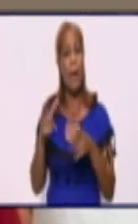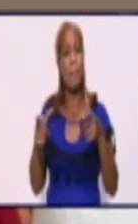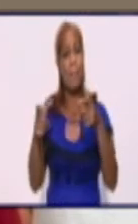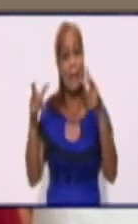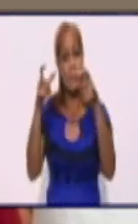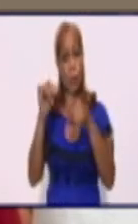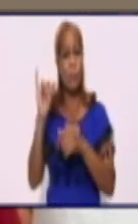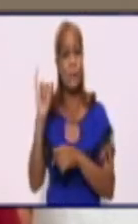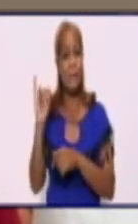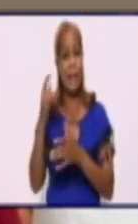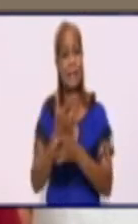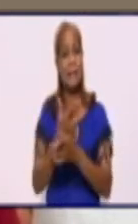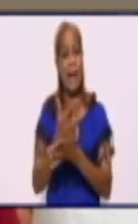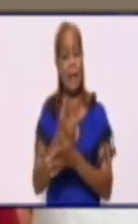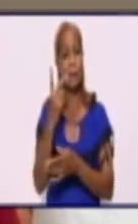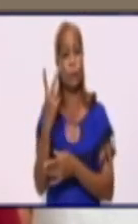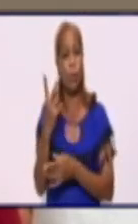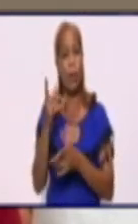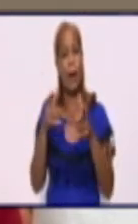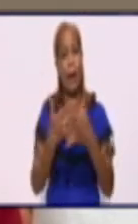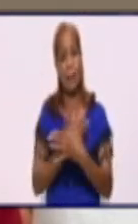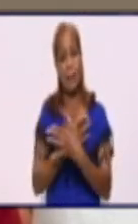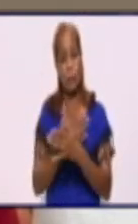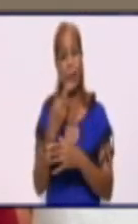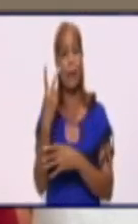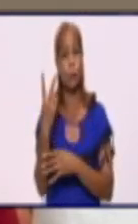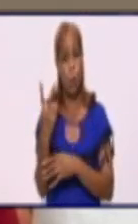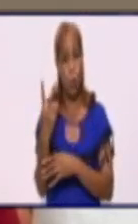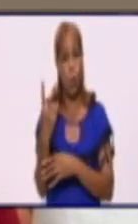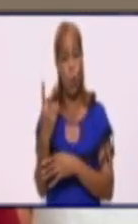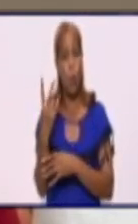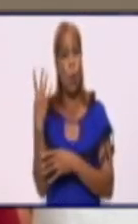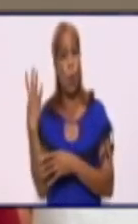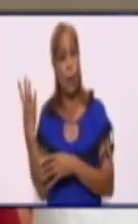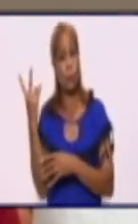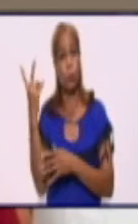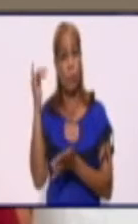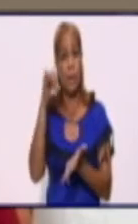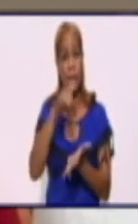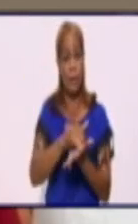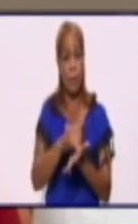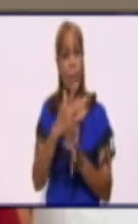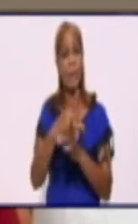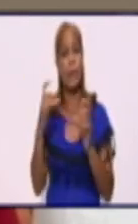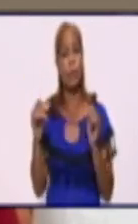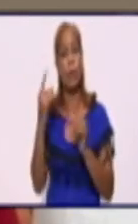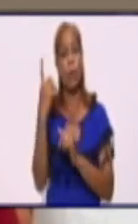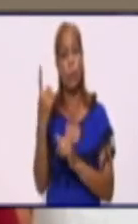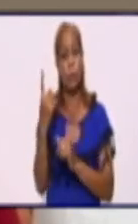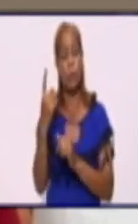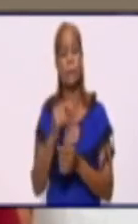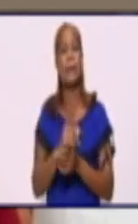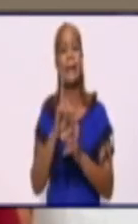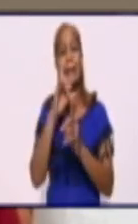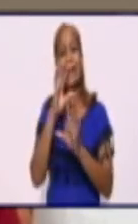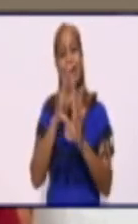Mazó, 6; Yara, 2; Campechuela, 4; 2 autóctonos y 2 importados; Medialuna, 1; Niquero, 10; Manzanillo,